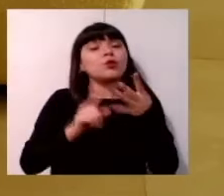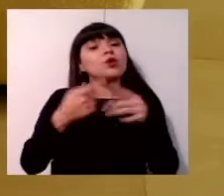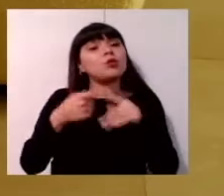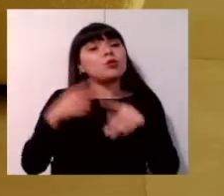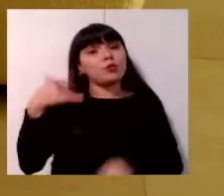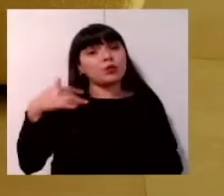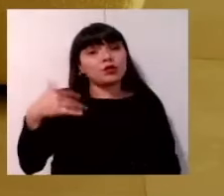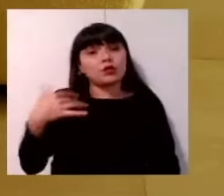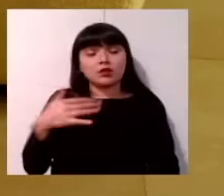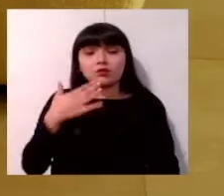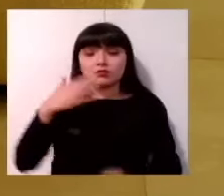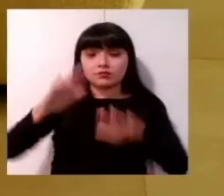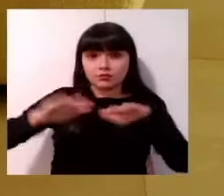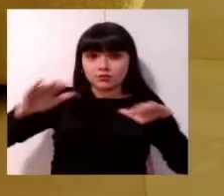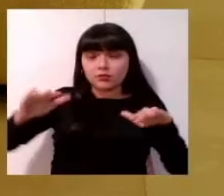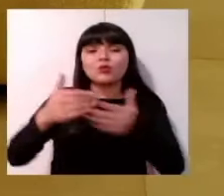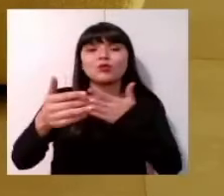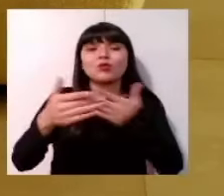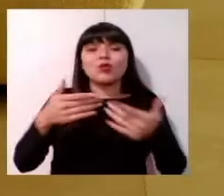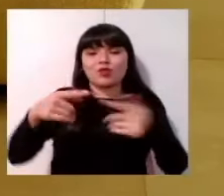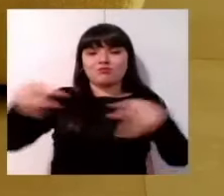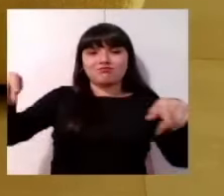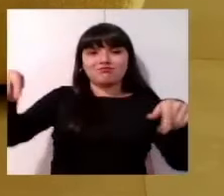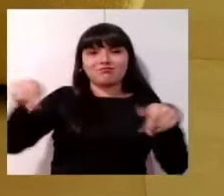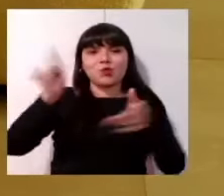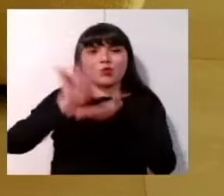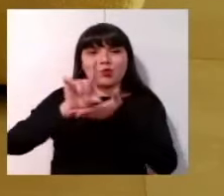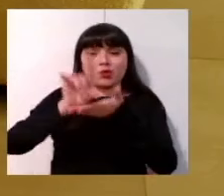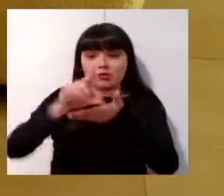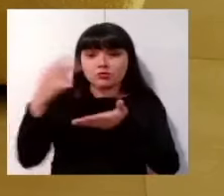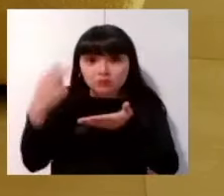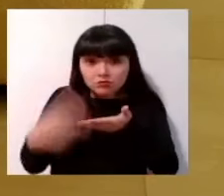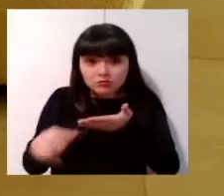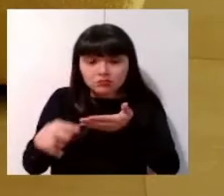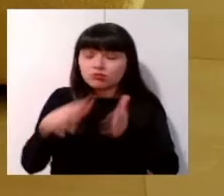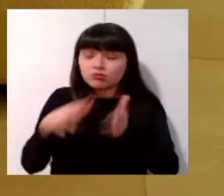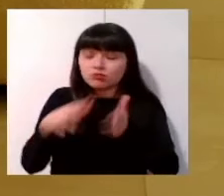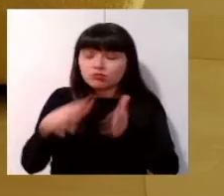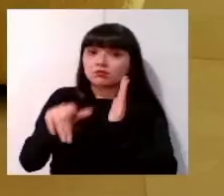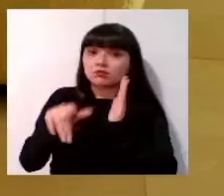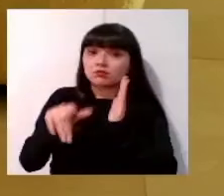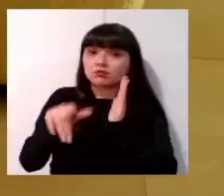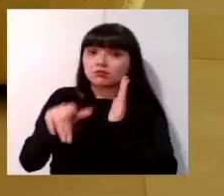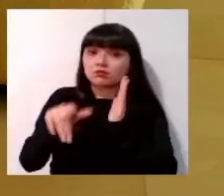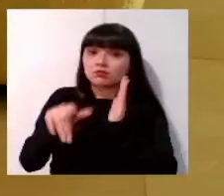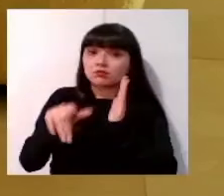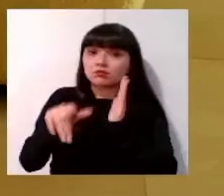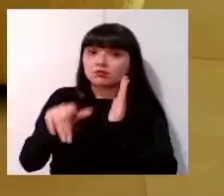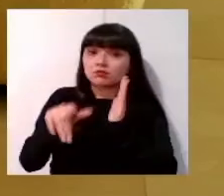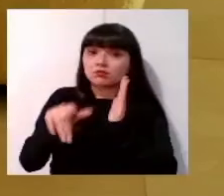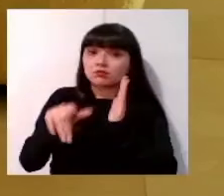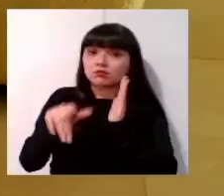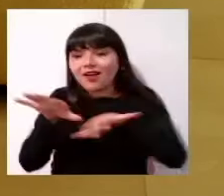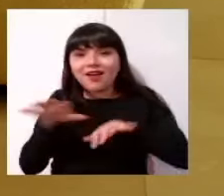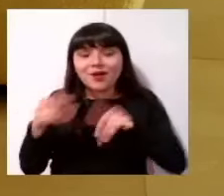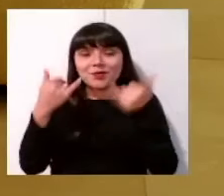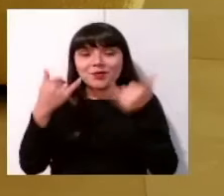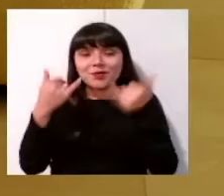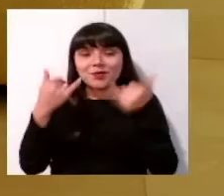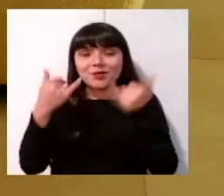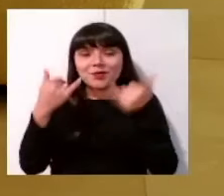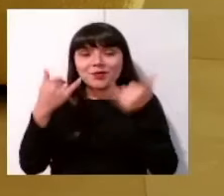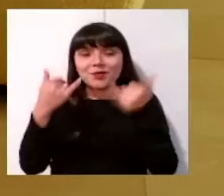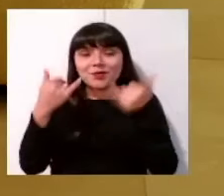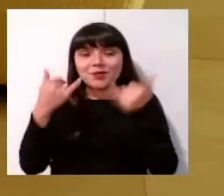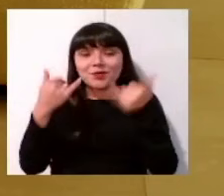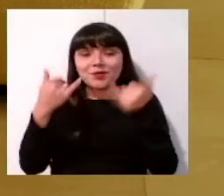donde uno los hace dormir. Si, por ejemplo, en su pieza ellos también acostumbran a jugar ahí, también les cuesta más conciliar sueño, porque son niños,